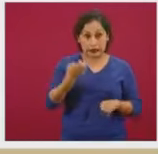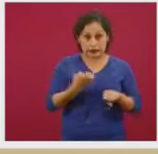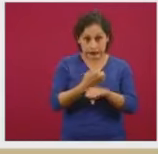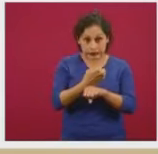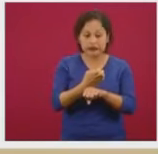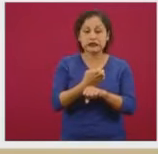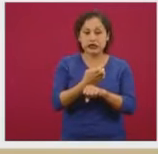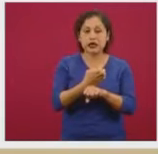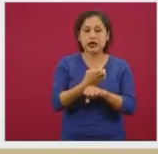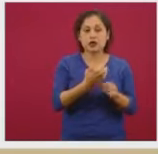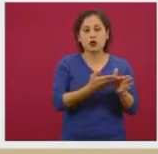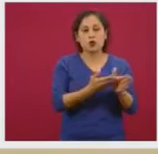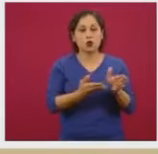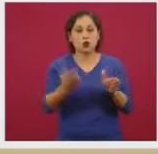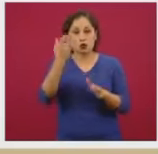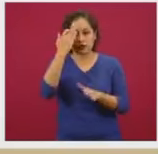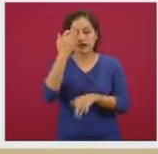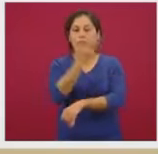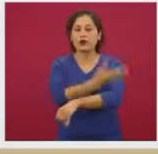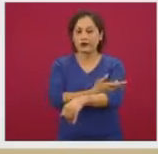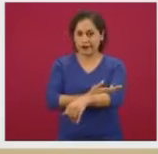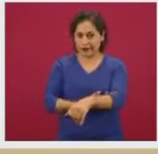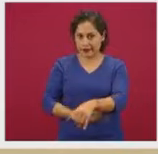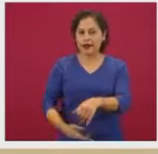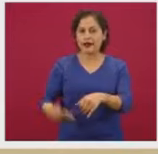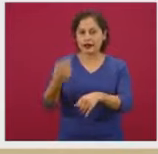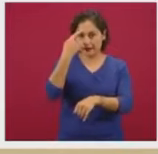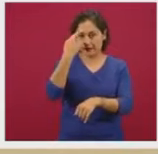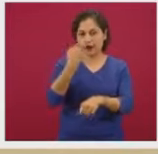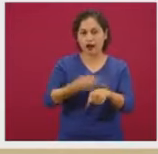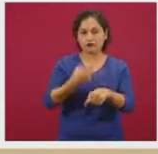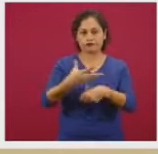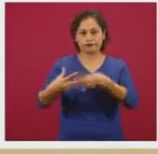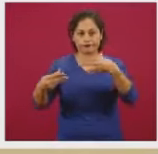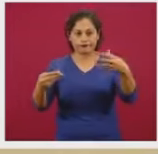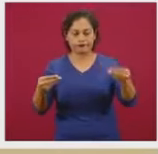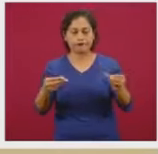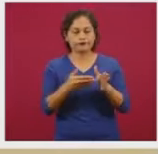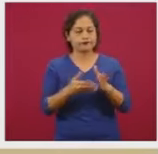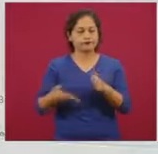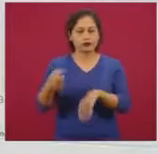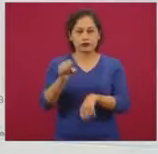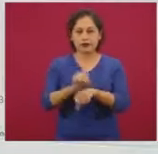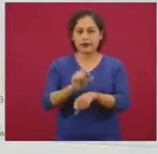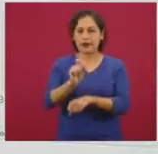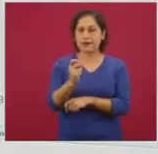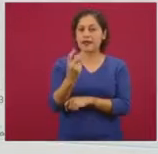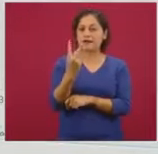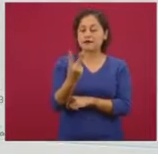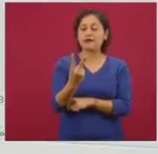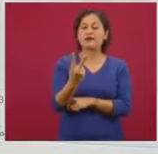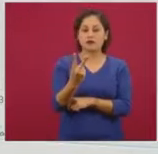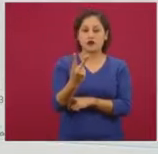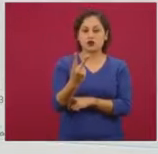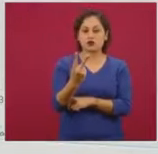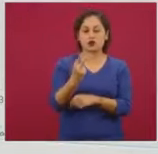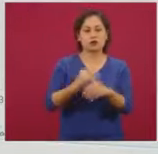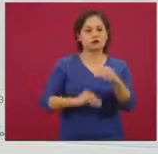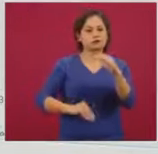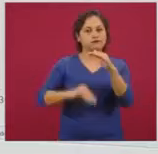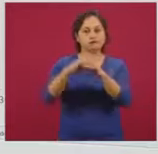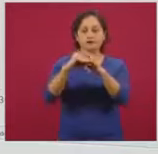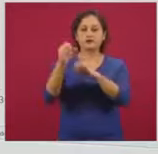manera tardía también toda su curva epidémica, empezando el exceso más o menos en la semana 22, llegando a su punto máximo